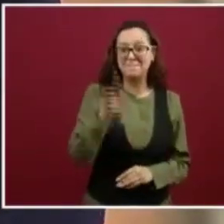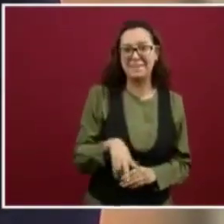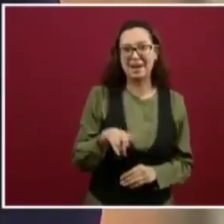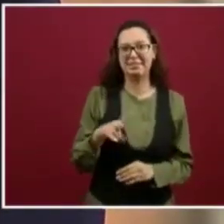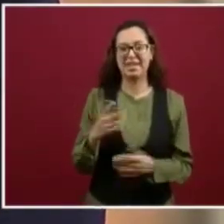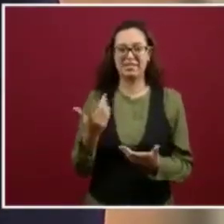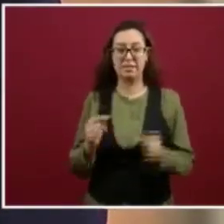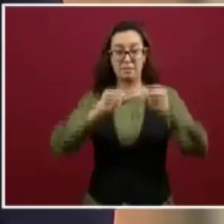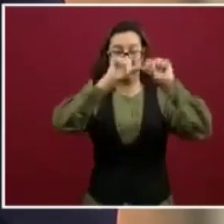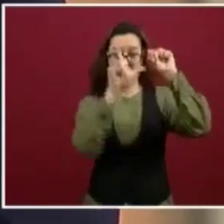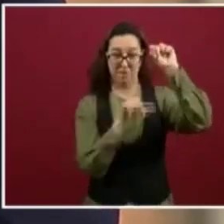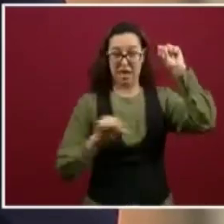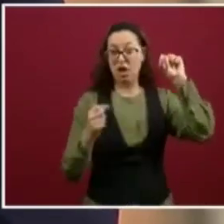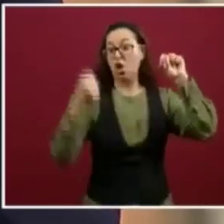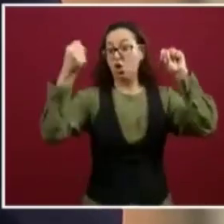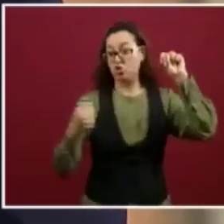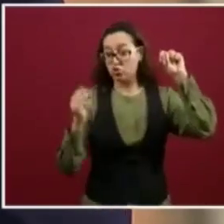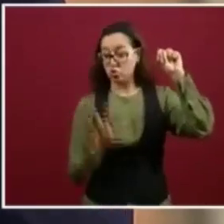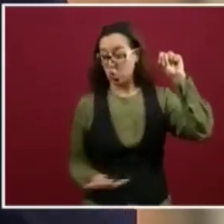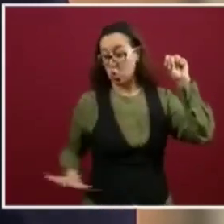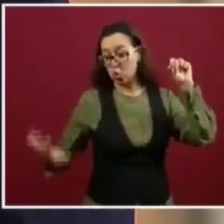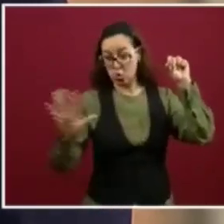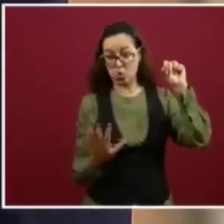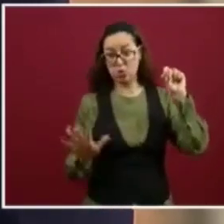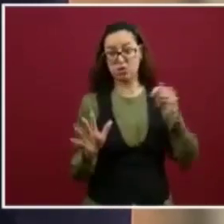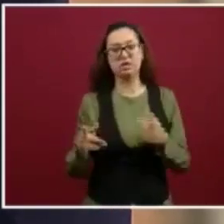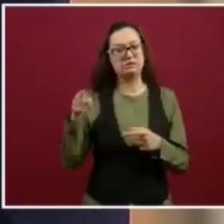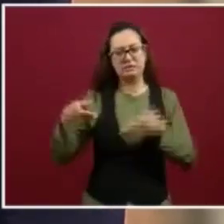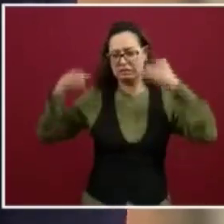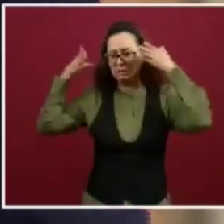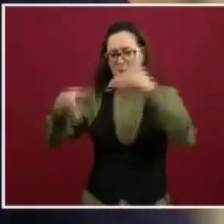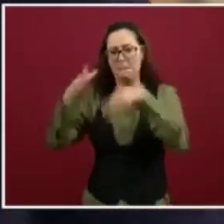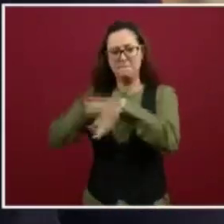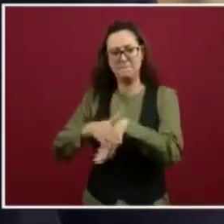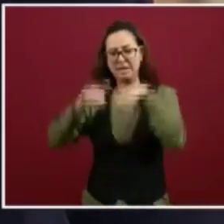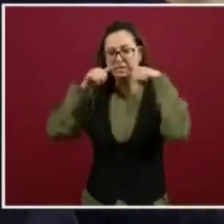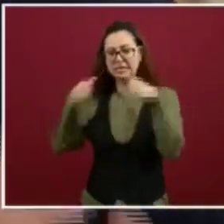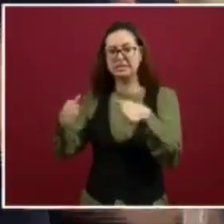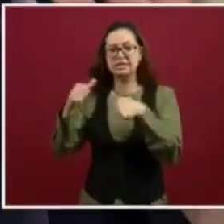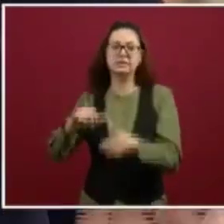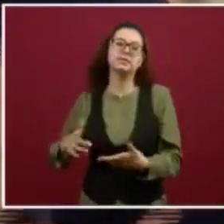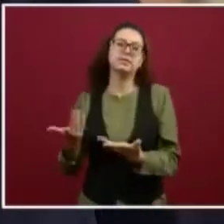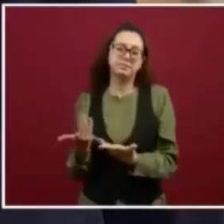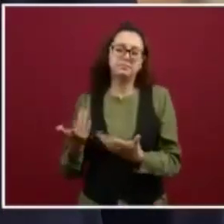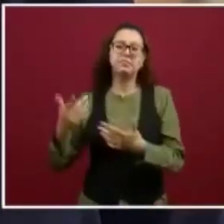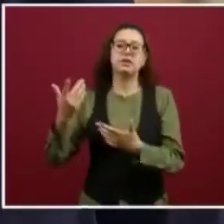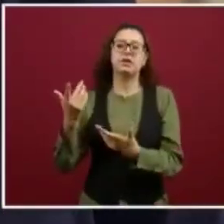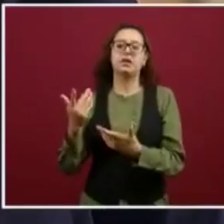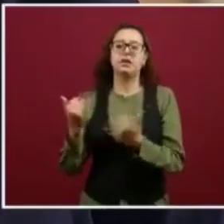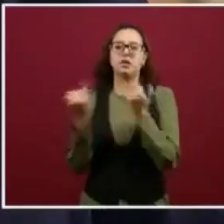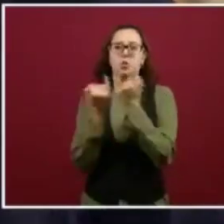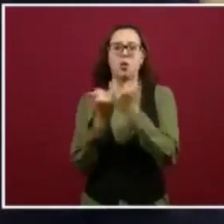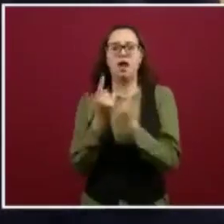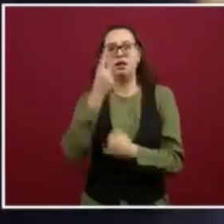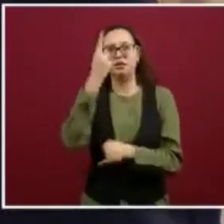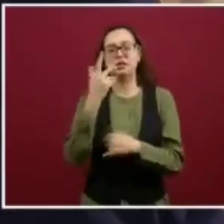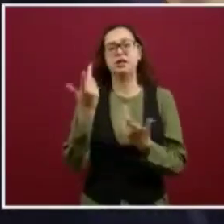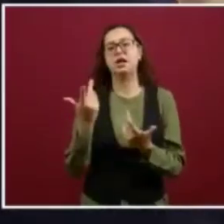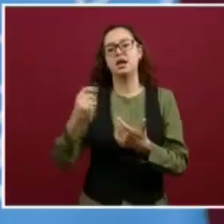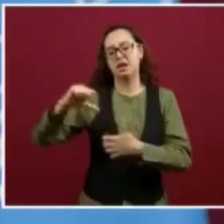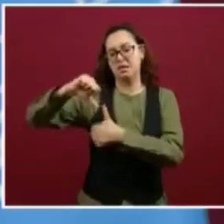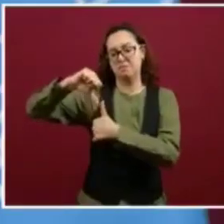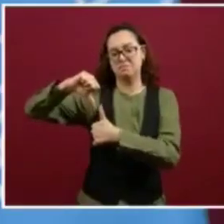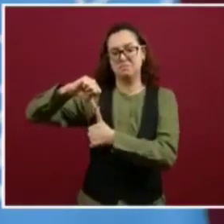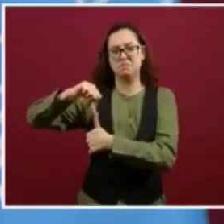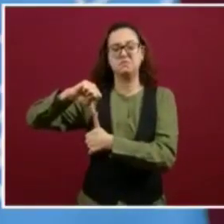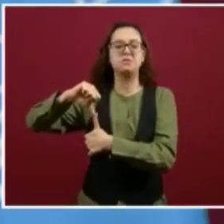de México, sobre todo el sureste que usted ha planteado como una gran prioridad, y los países del norte de Centroamérica. ¿A partir de